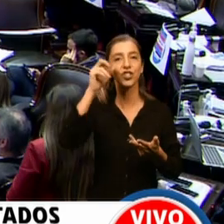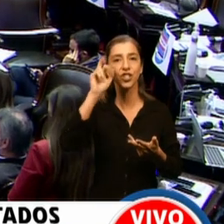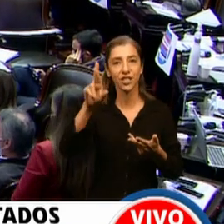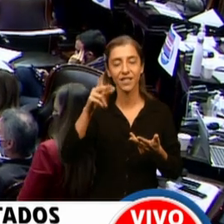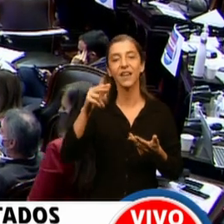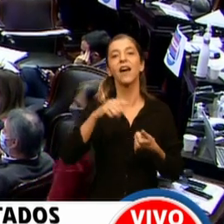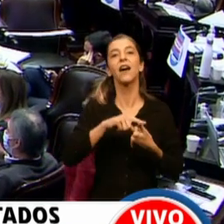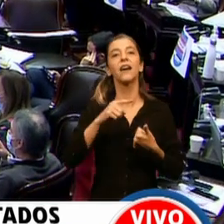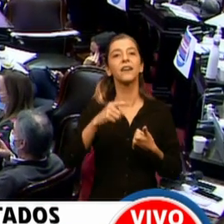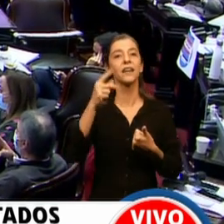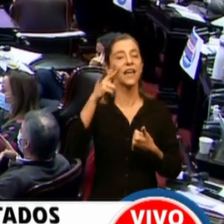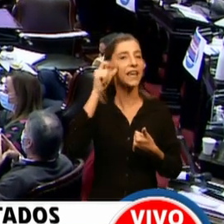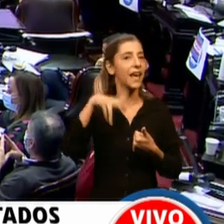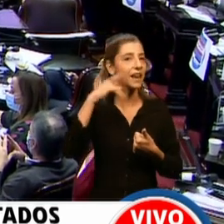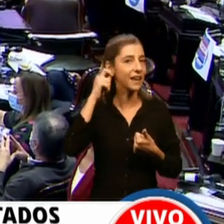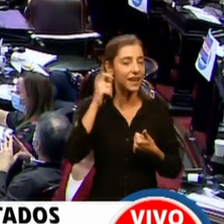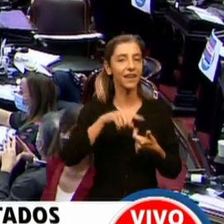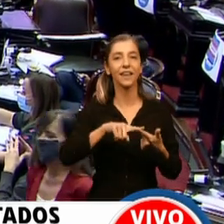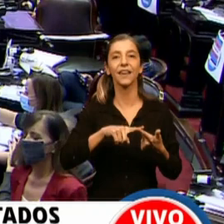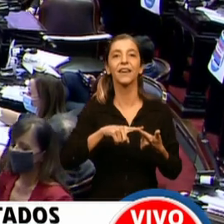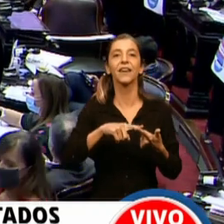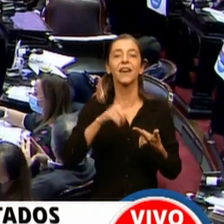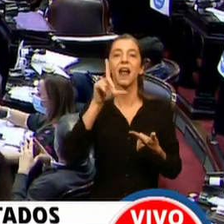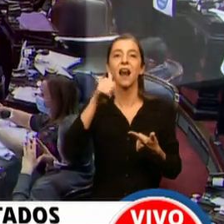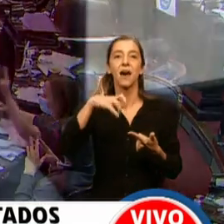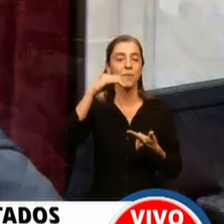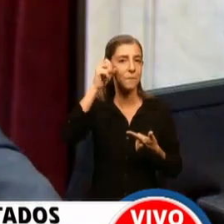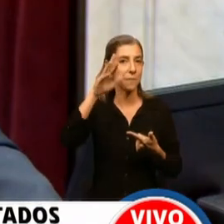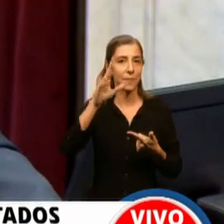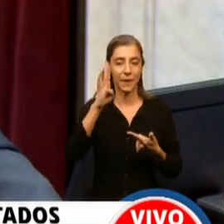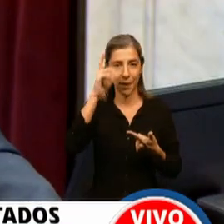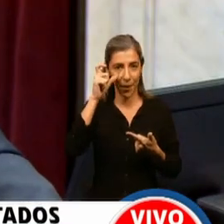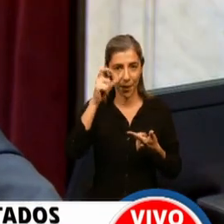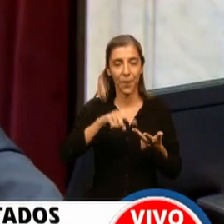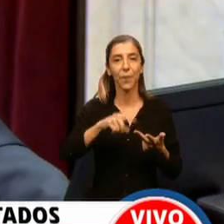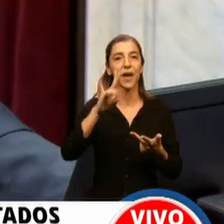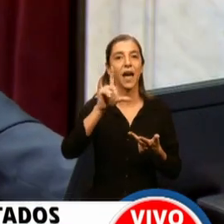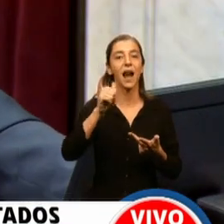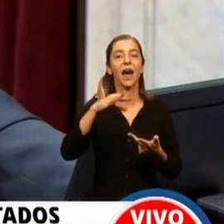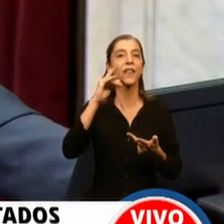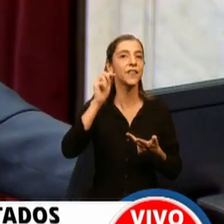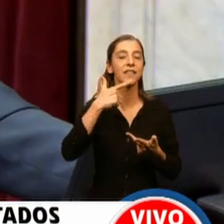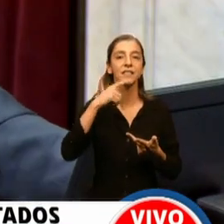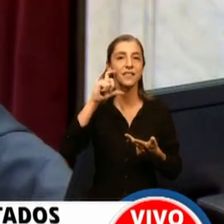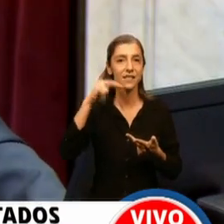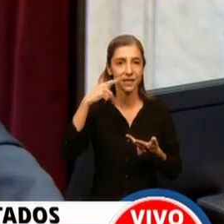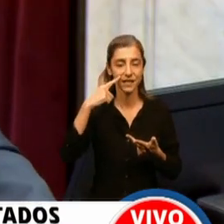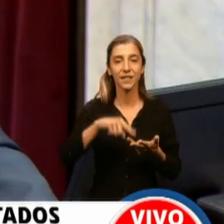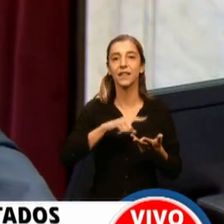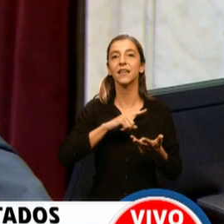diputado kenig marcelo diputada lampreave florencia diputada de landriscina y susana